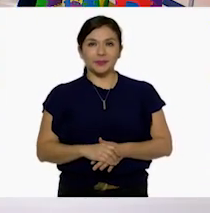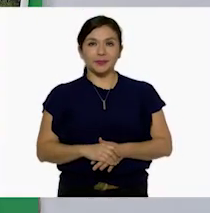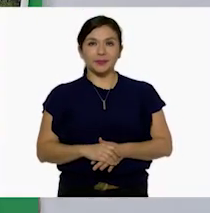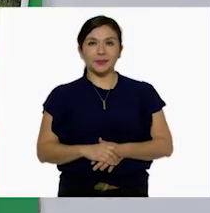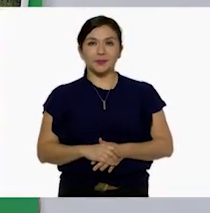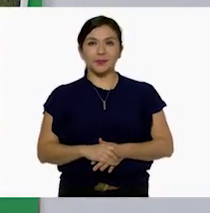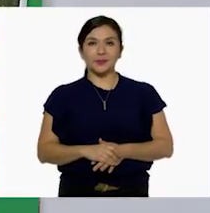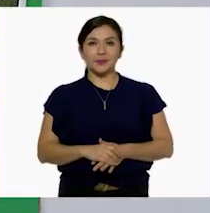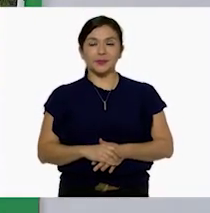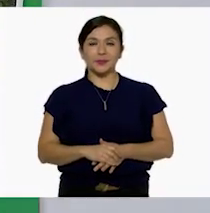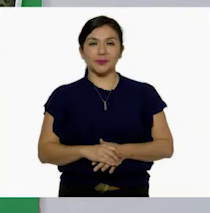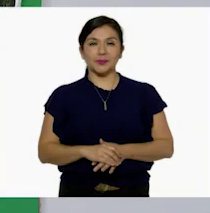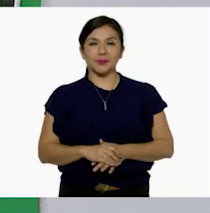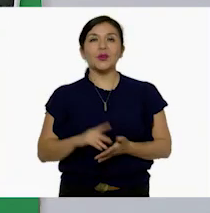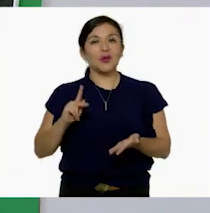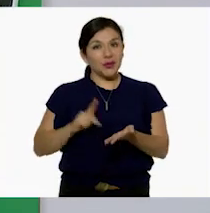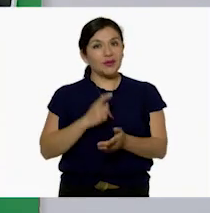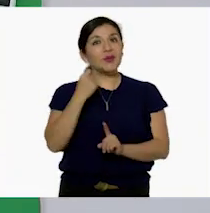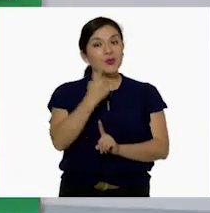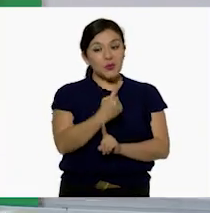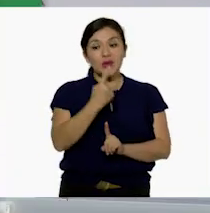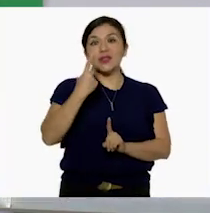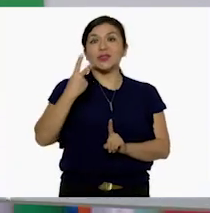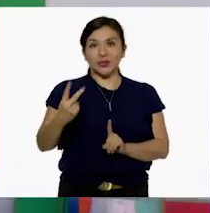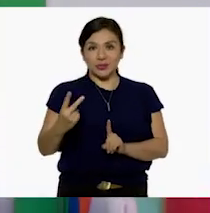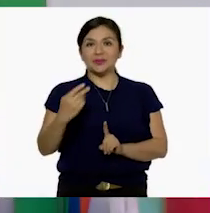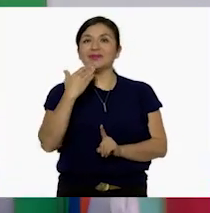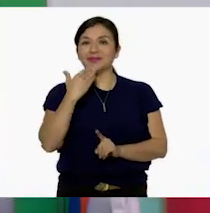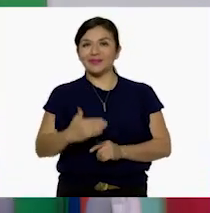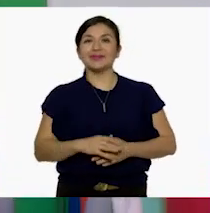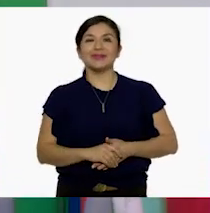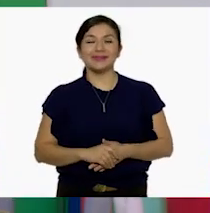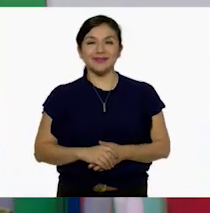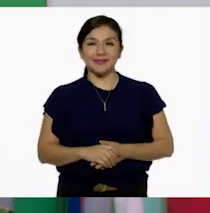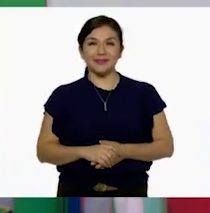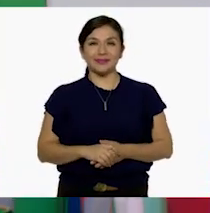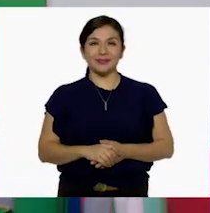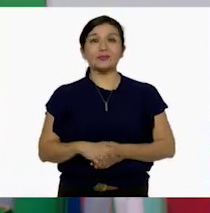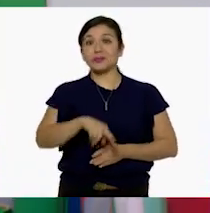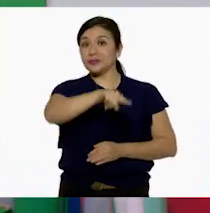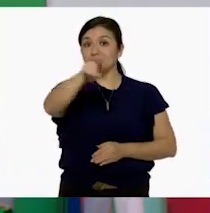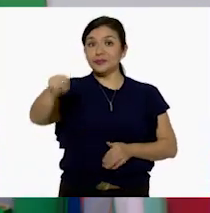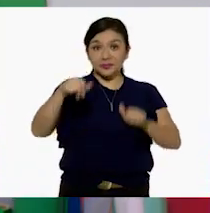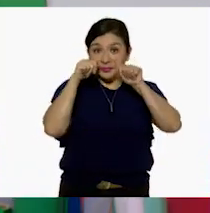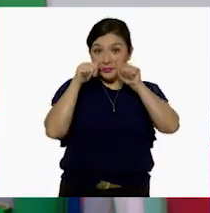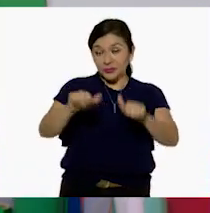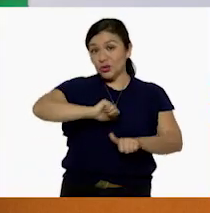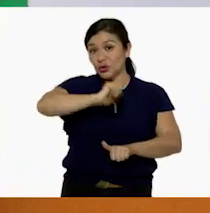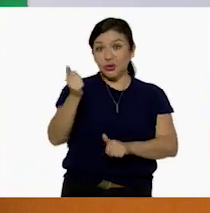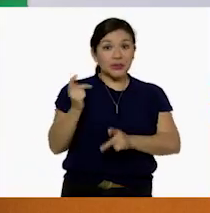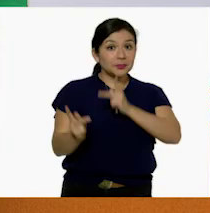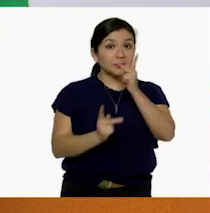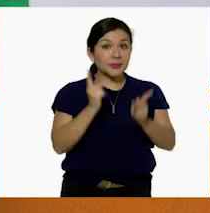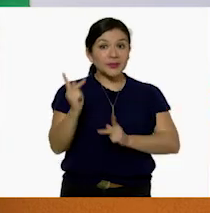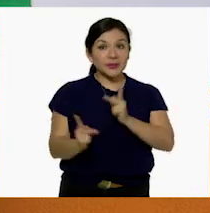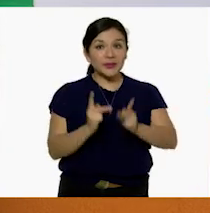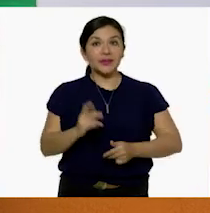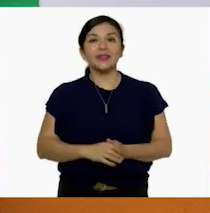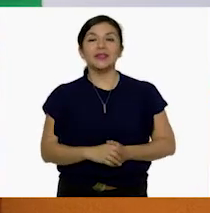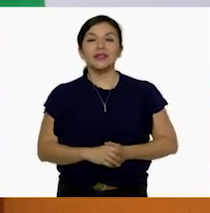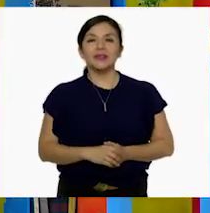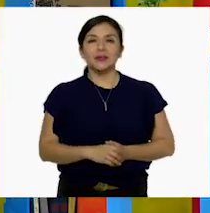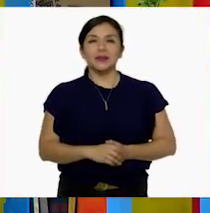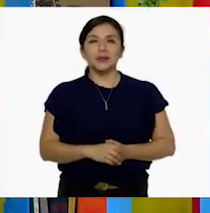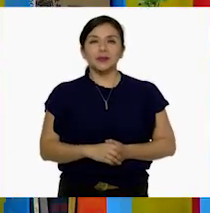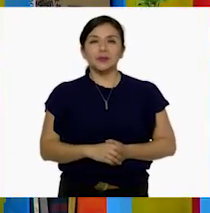Dos casillas. Una y dos. Atentos a la siguiente pregunta. Sí.